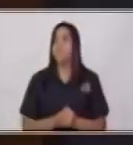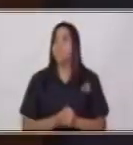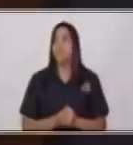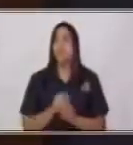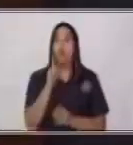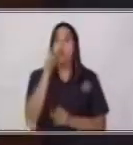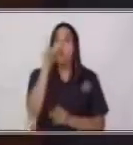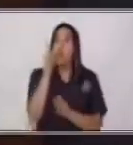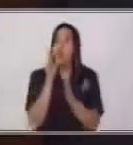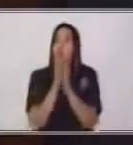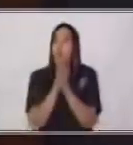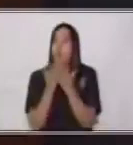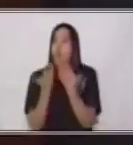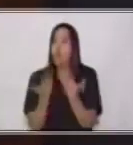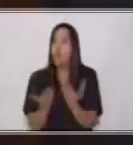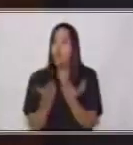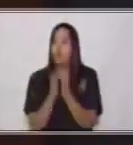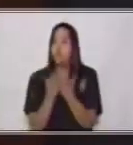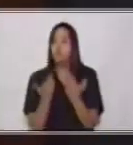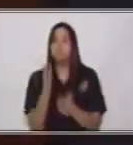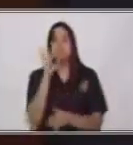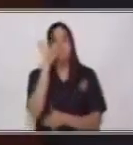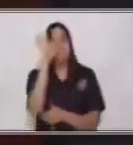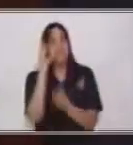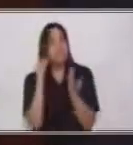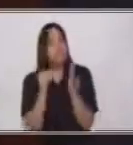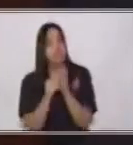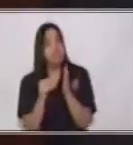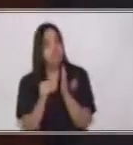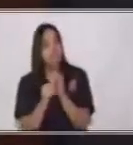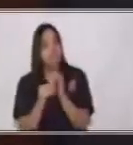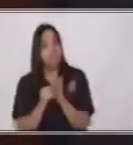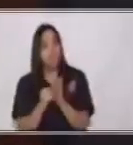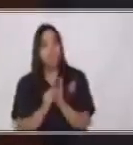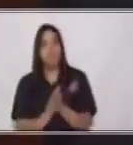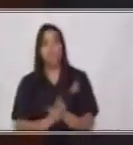Dice, un cuaderno, 3 quetzales.